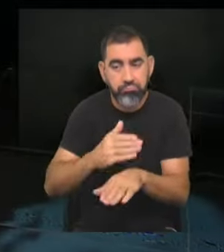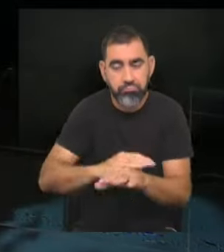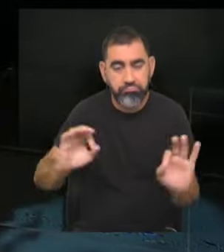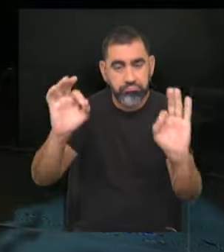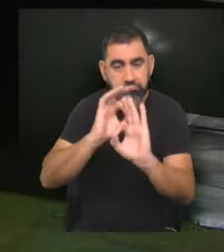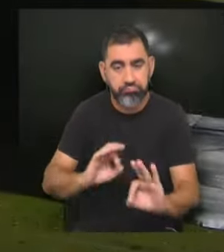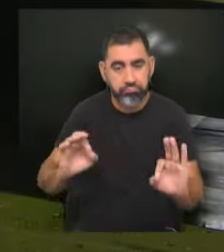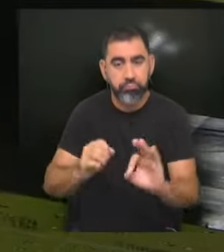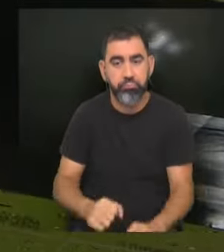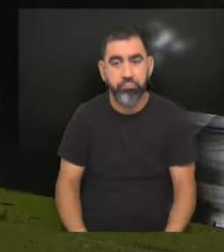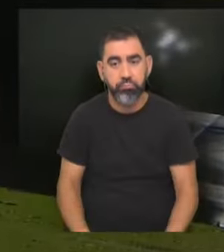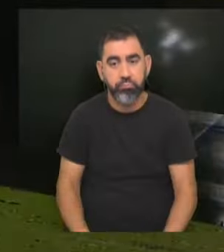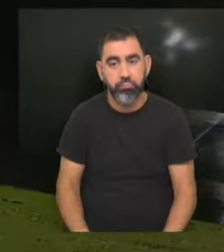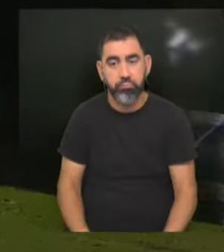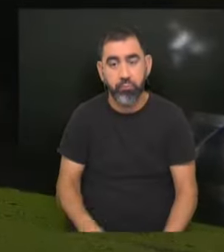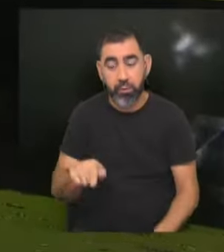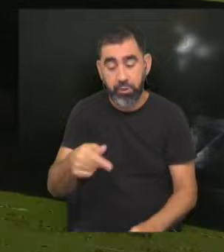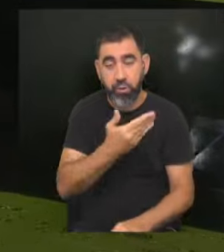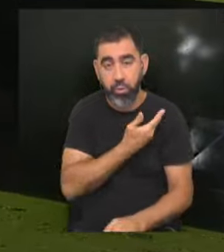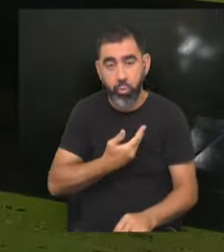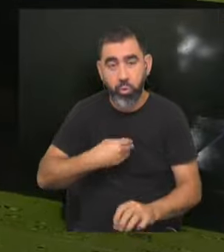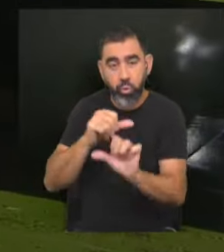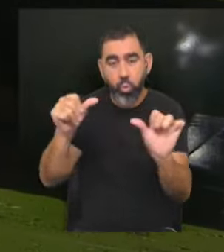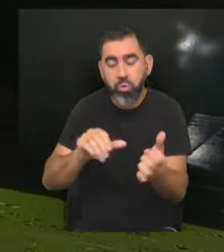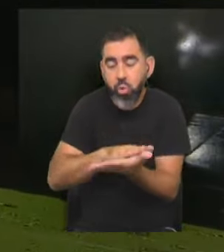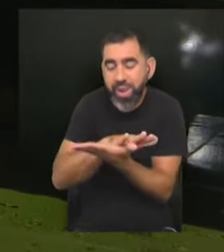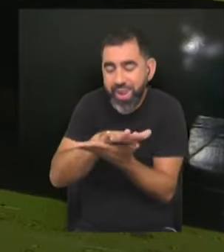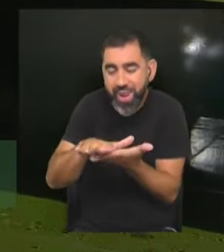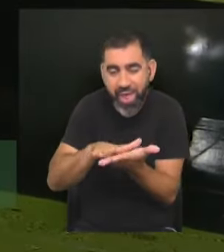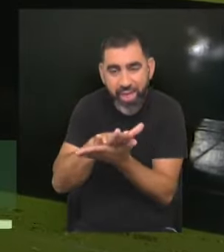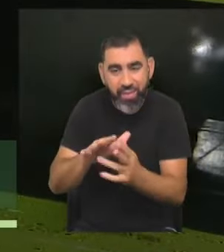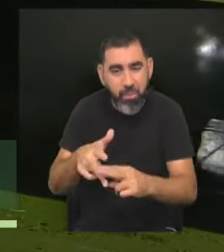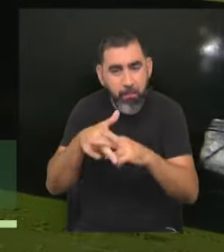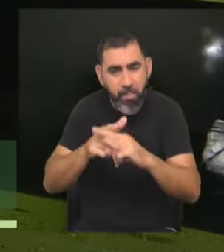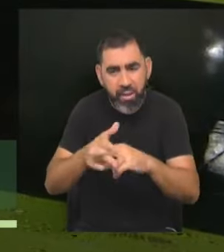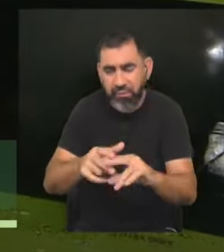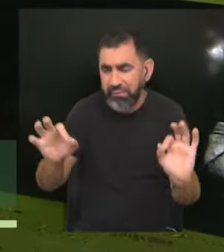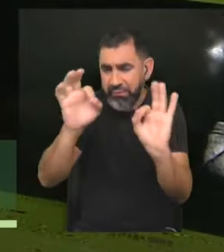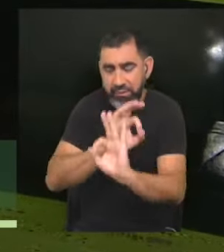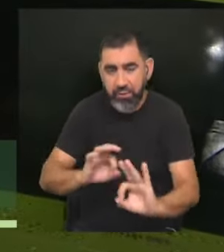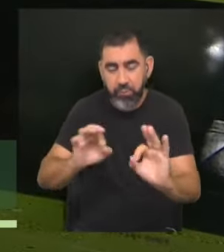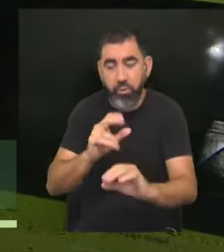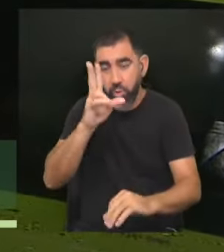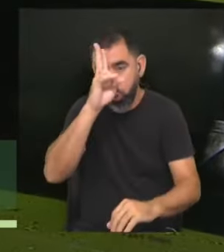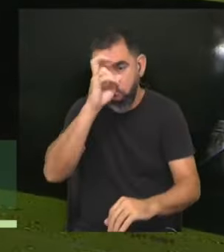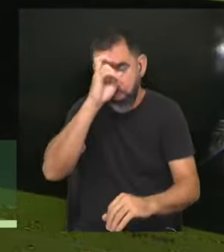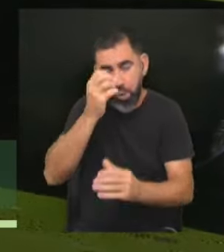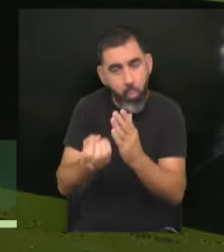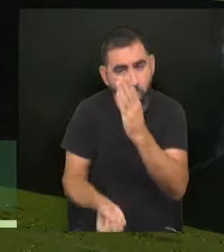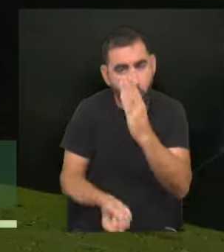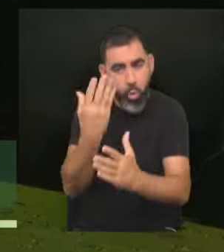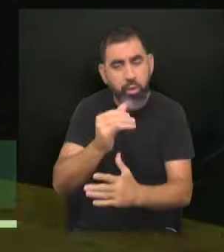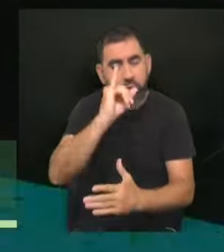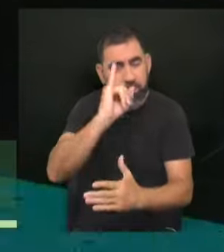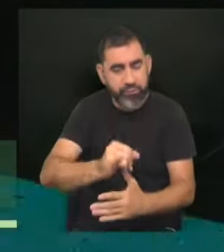diagnóstico en este periodo no se ha hecho absolutamente nada ni siquiera mantenimiento Por supuesto que el hospital tiene una parte moderna todo eso